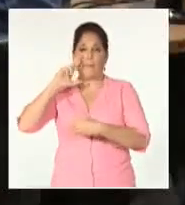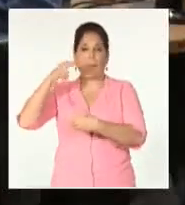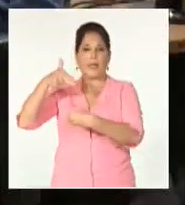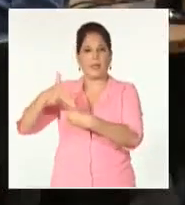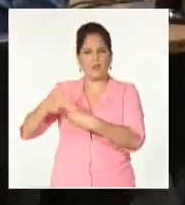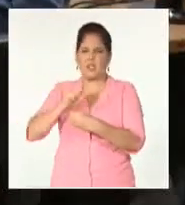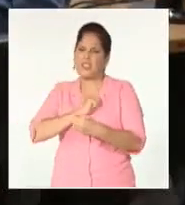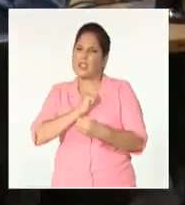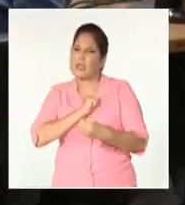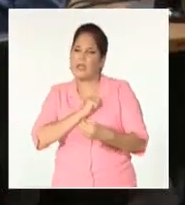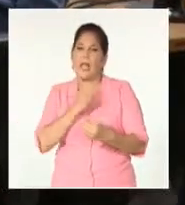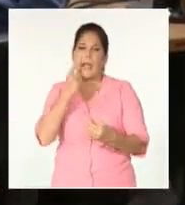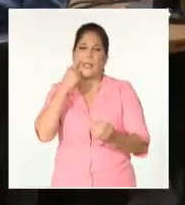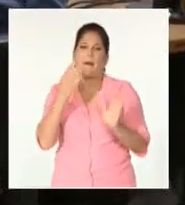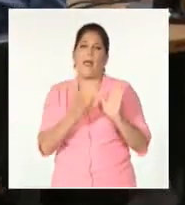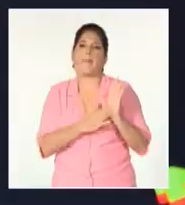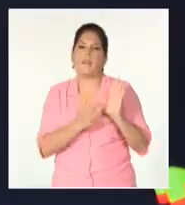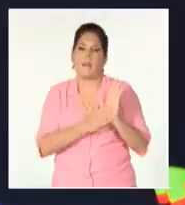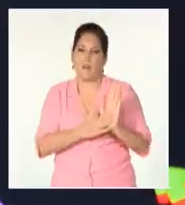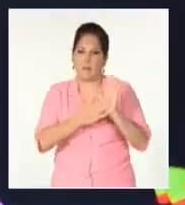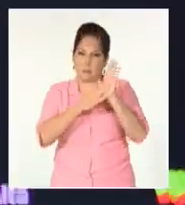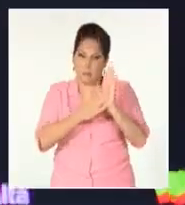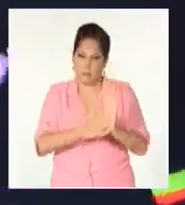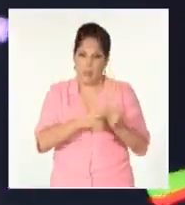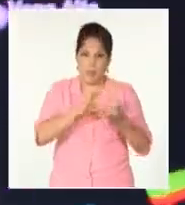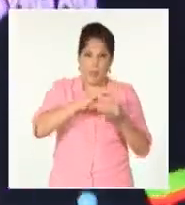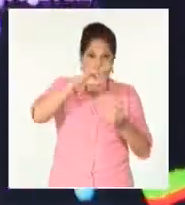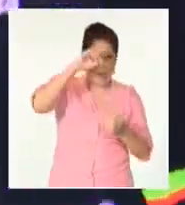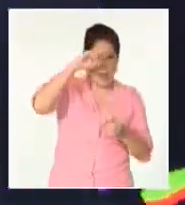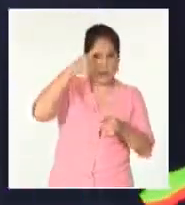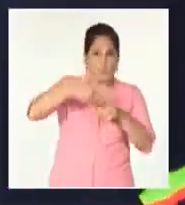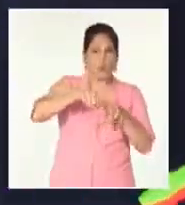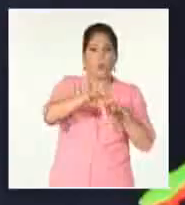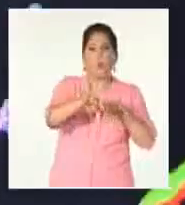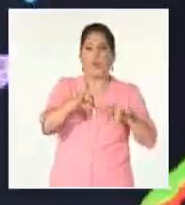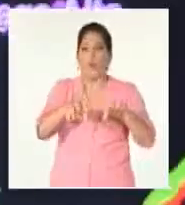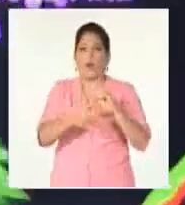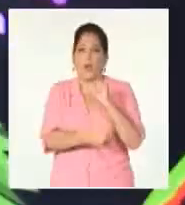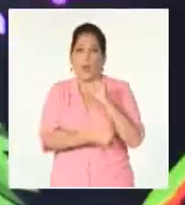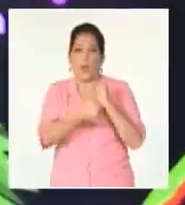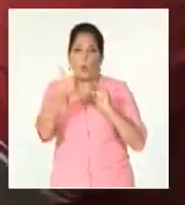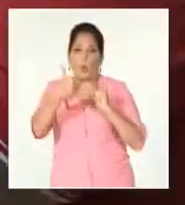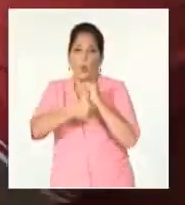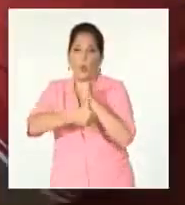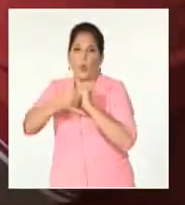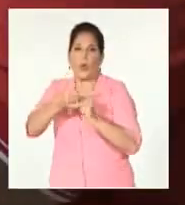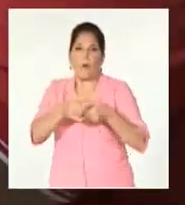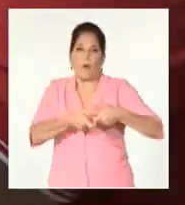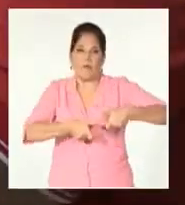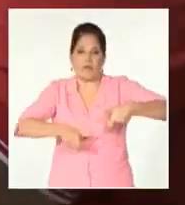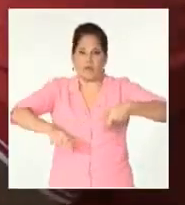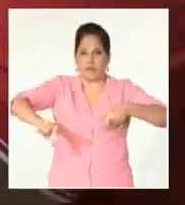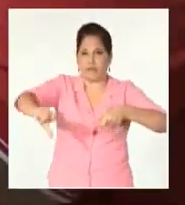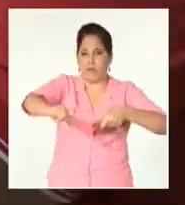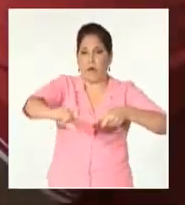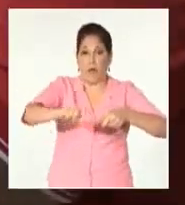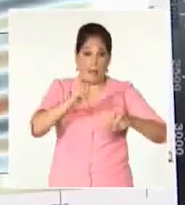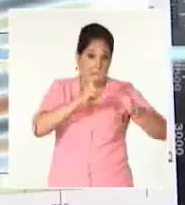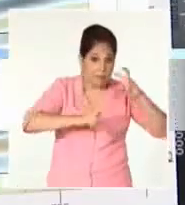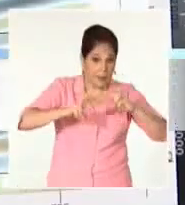buscan evidencias de crudo y gas en otros segmentos de la franja norte. La